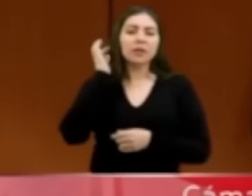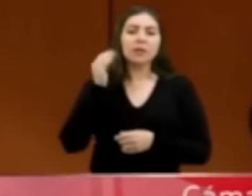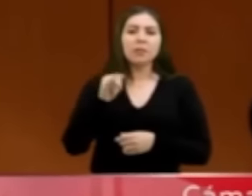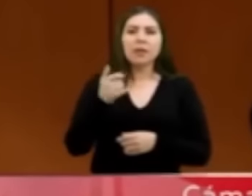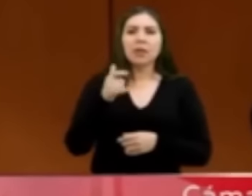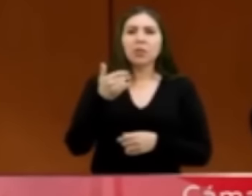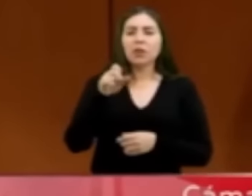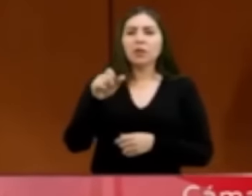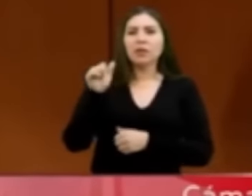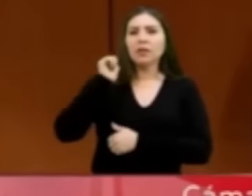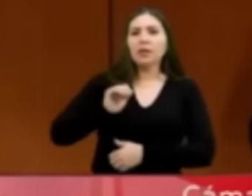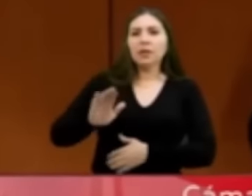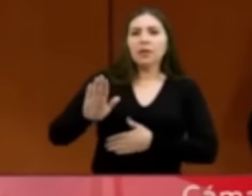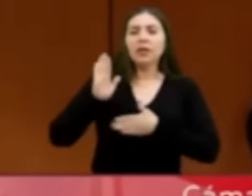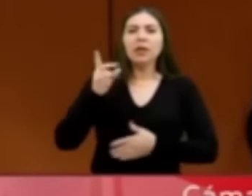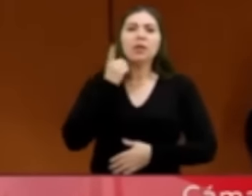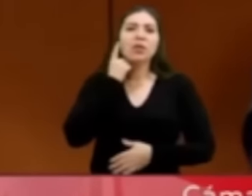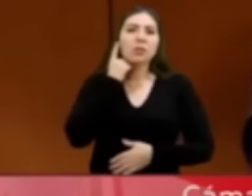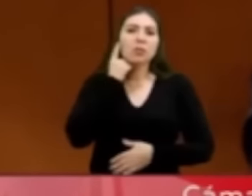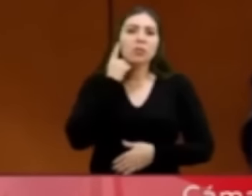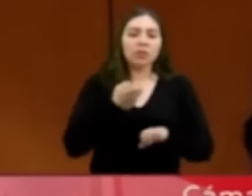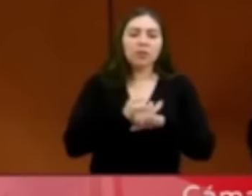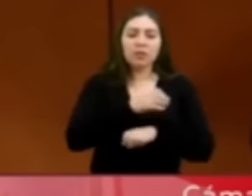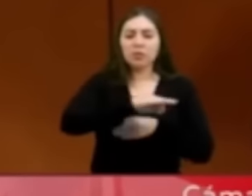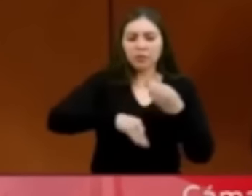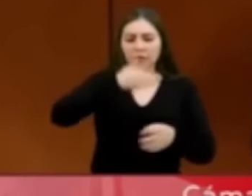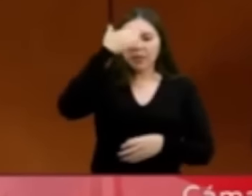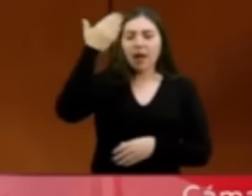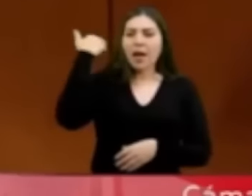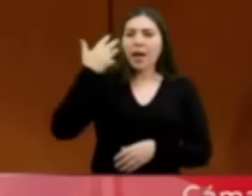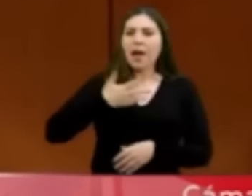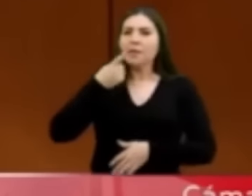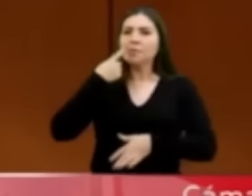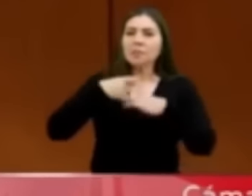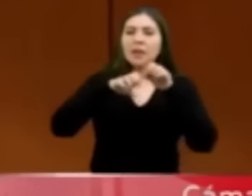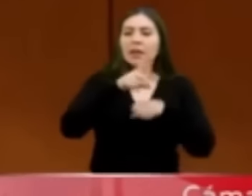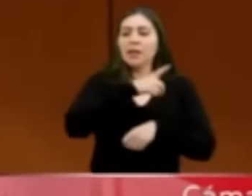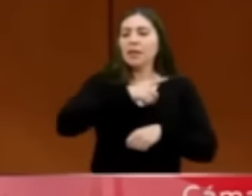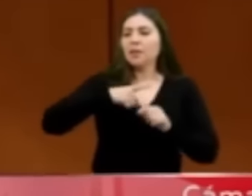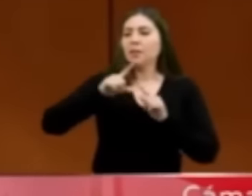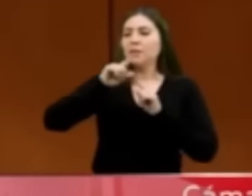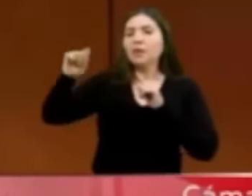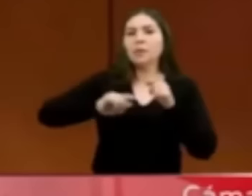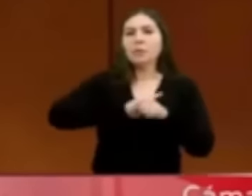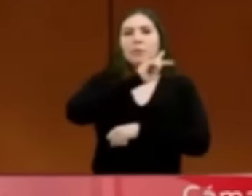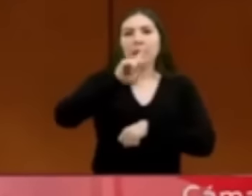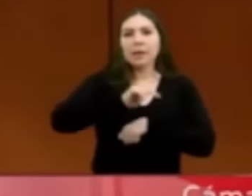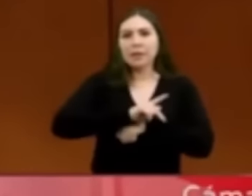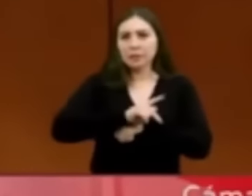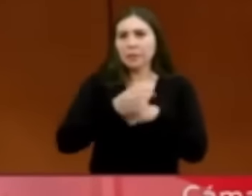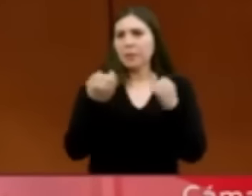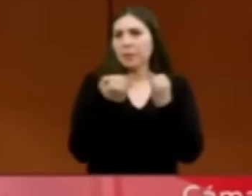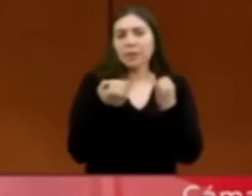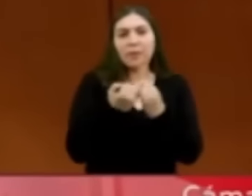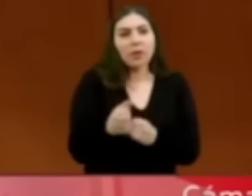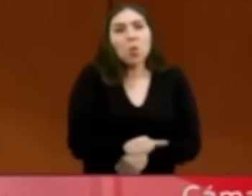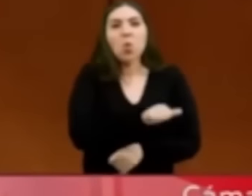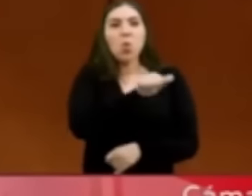porque sabíamos que tiene una orden de aprehensión y también tenía que estar fuera del país, como ocurrió con otro